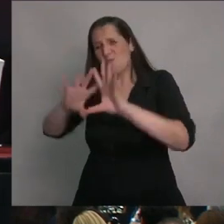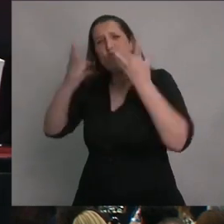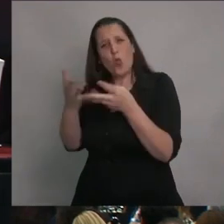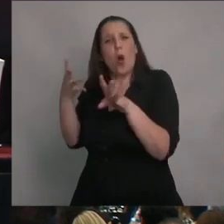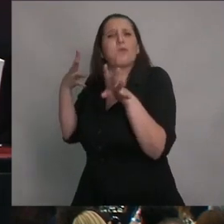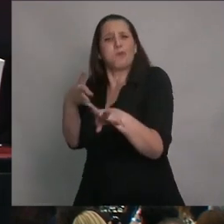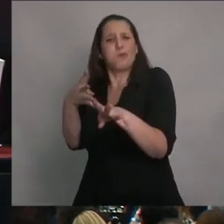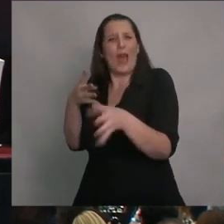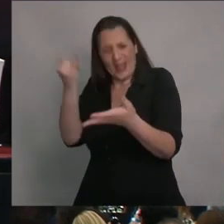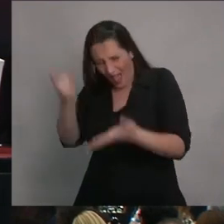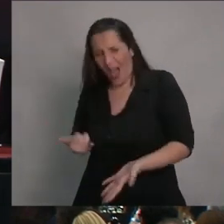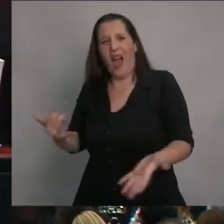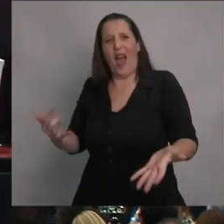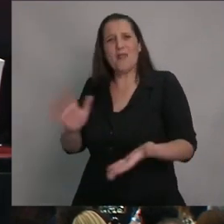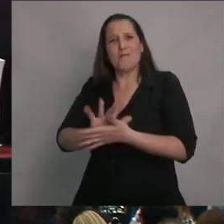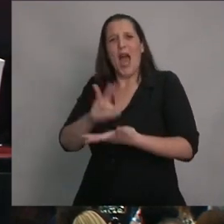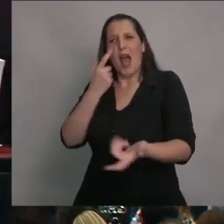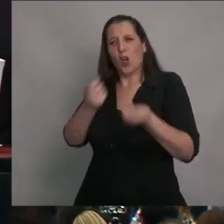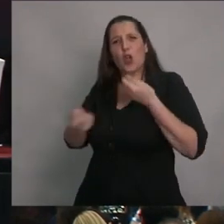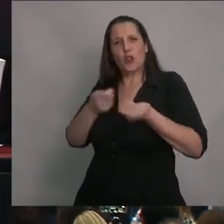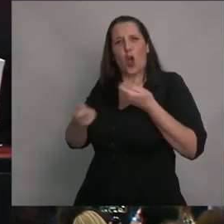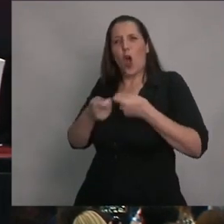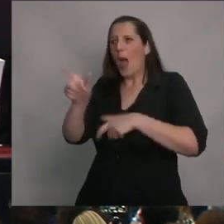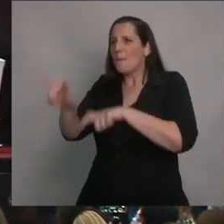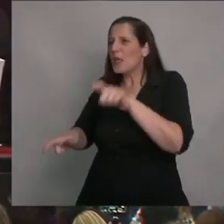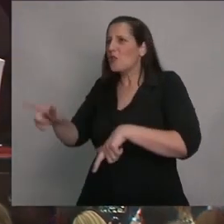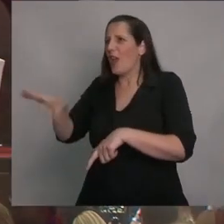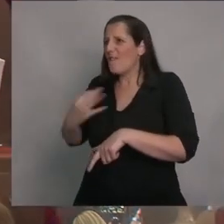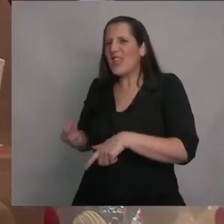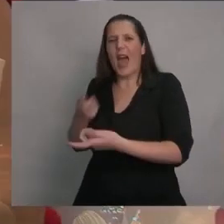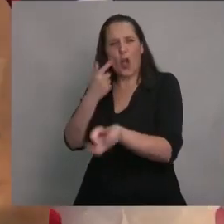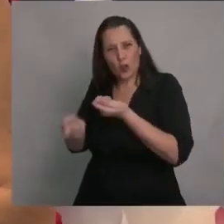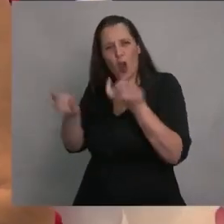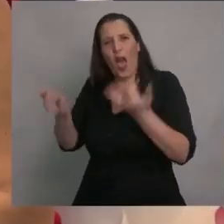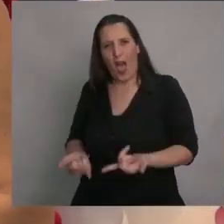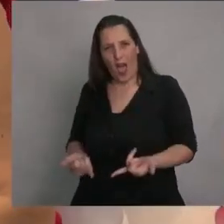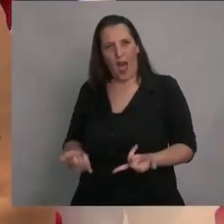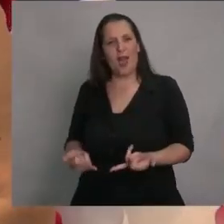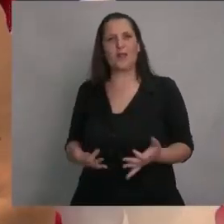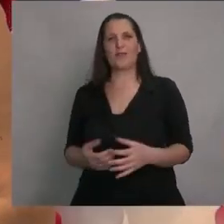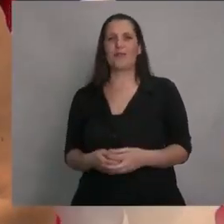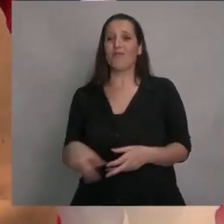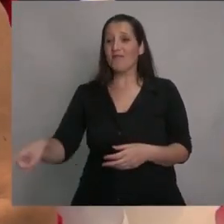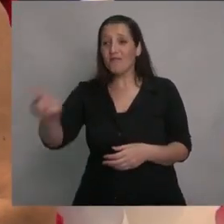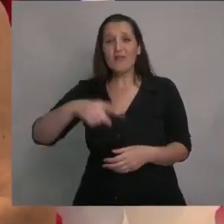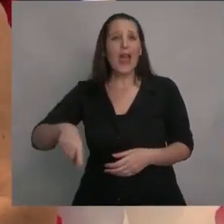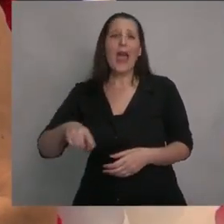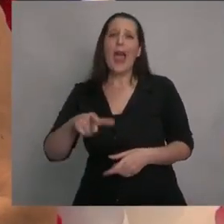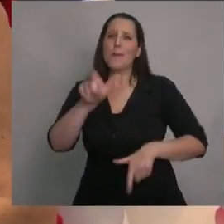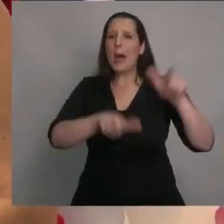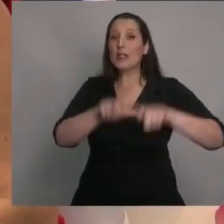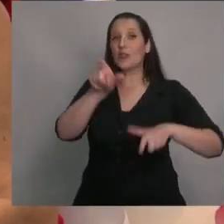paralegal, formas del control de la vida con bajos niveles de formalización. No comparten ni uniformes,